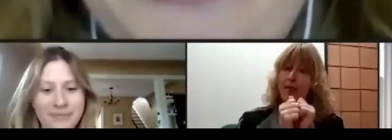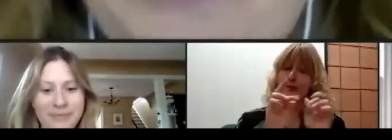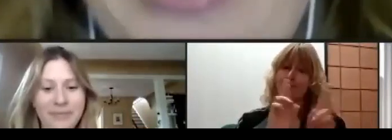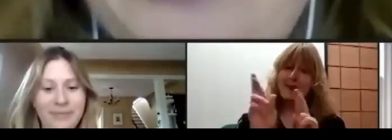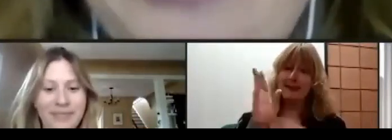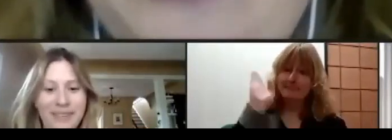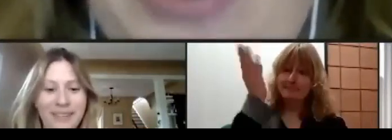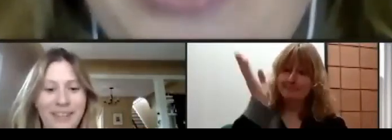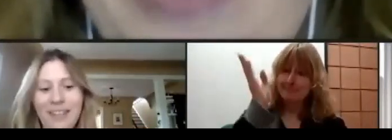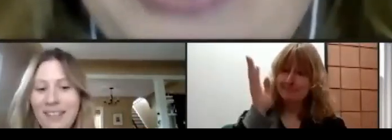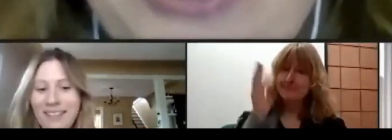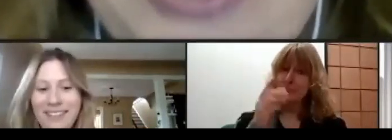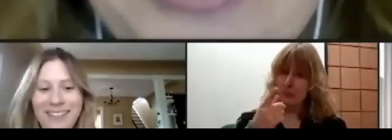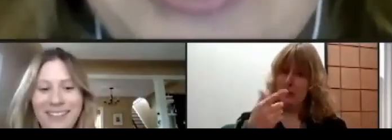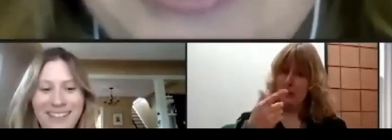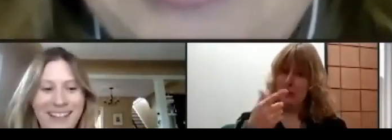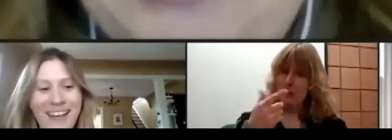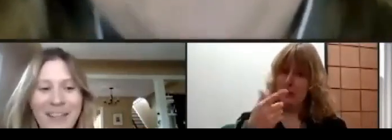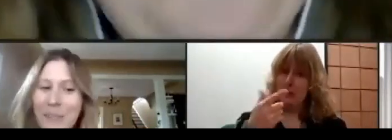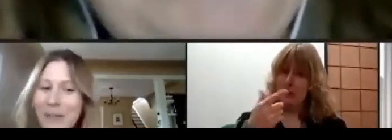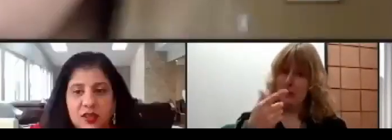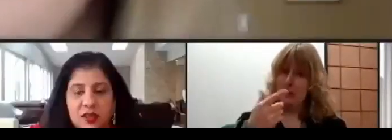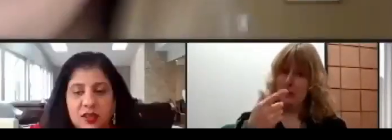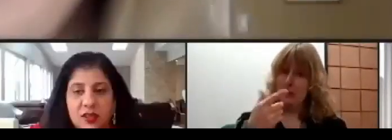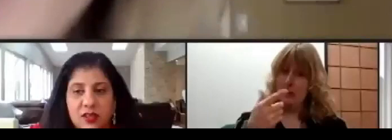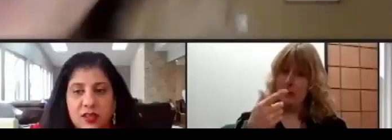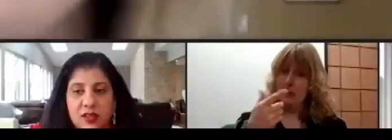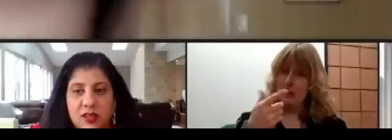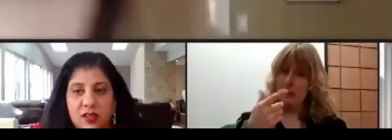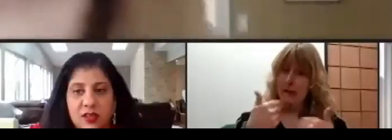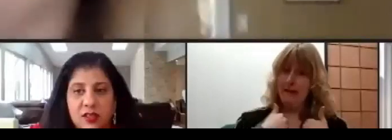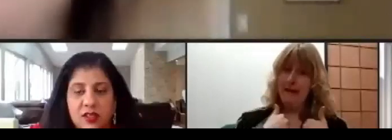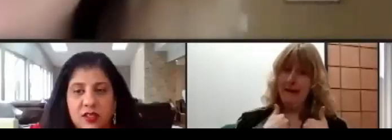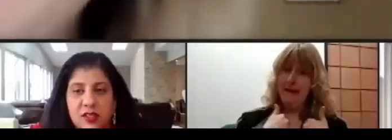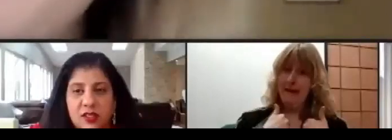texto el 31 32 88 20 82